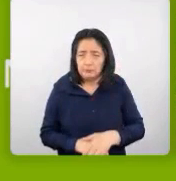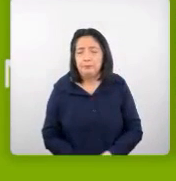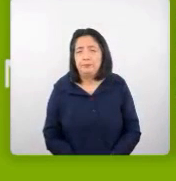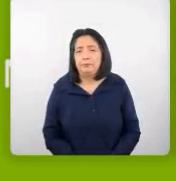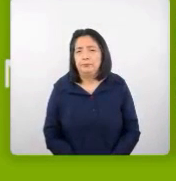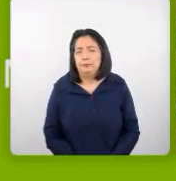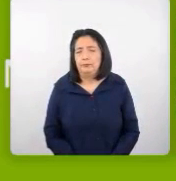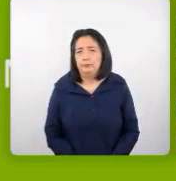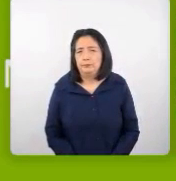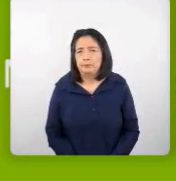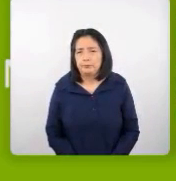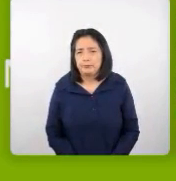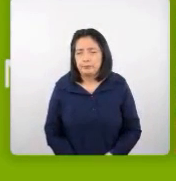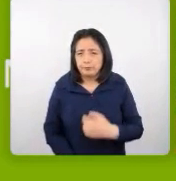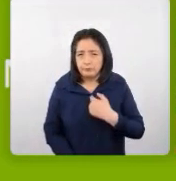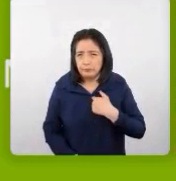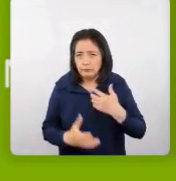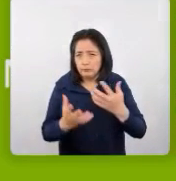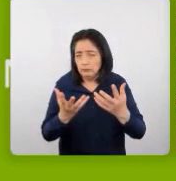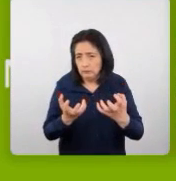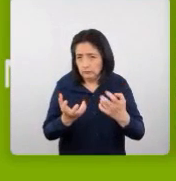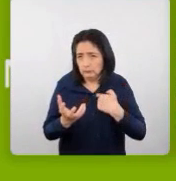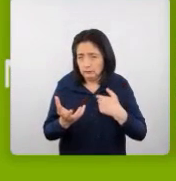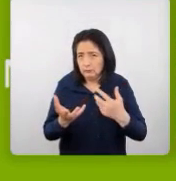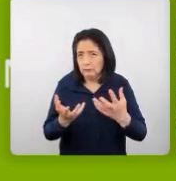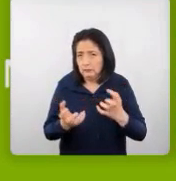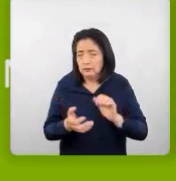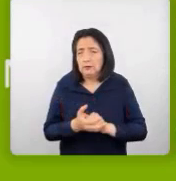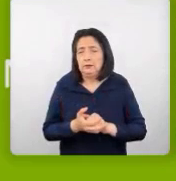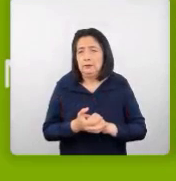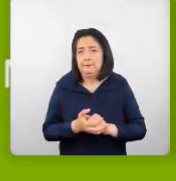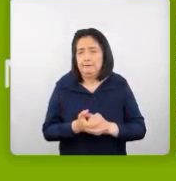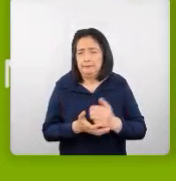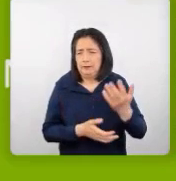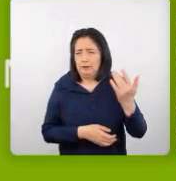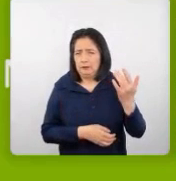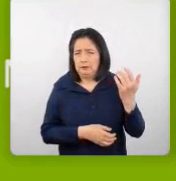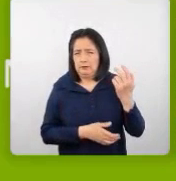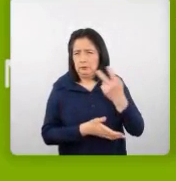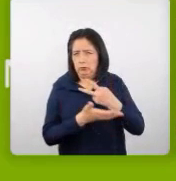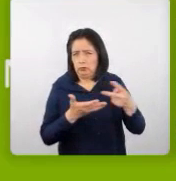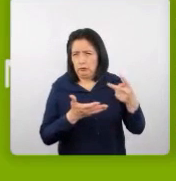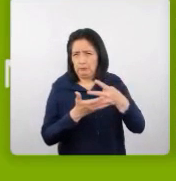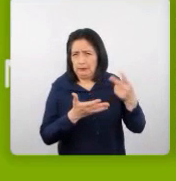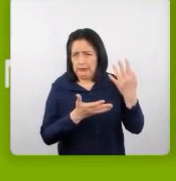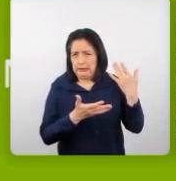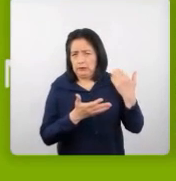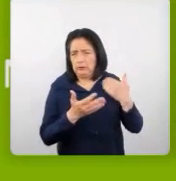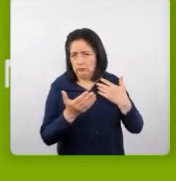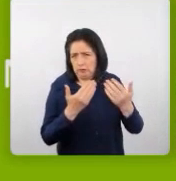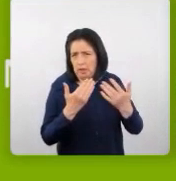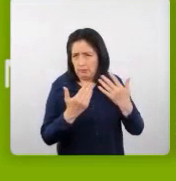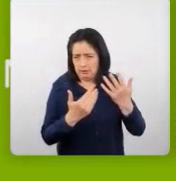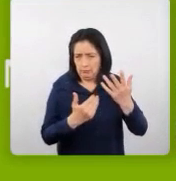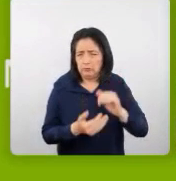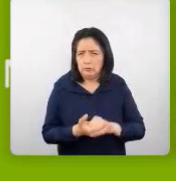Mira, quiero, porque precisamente hace 2 semanas tuvimos una conversación